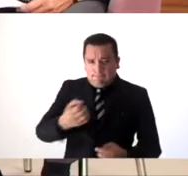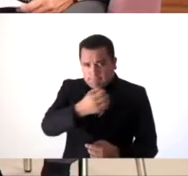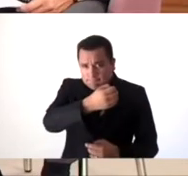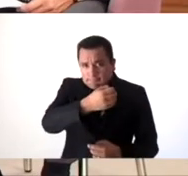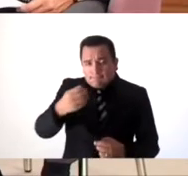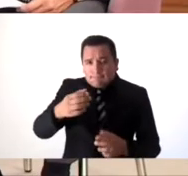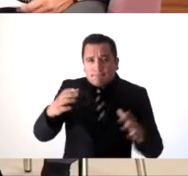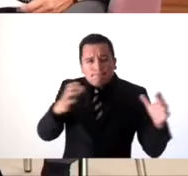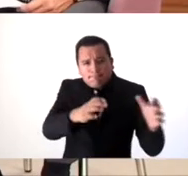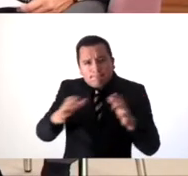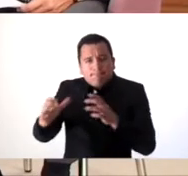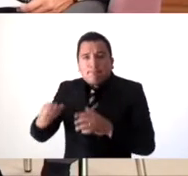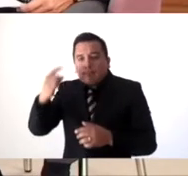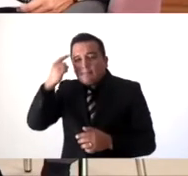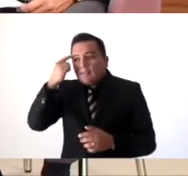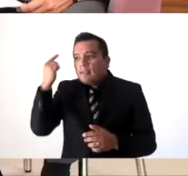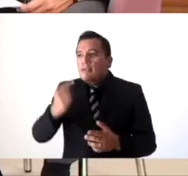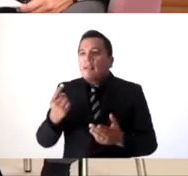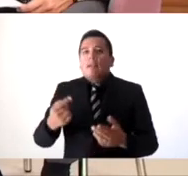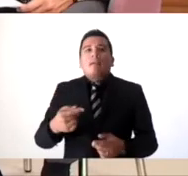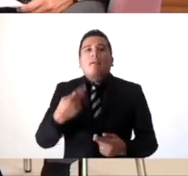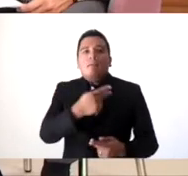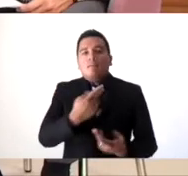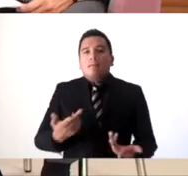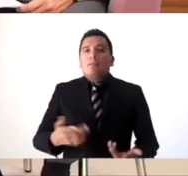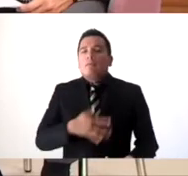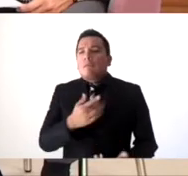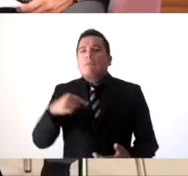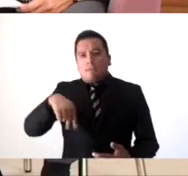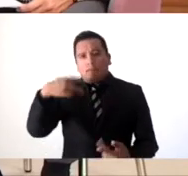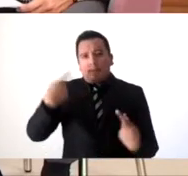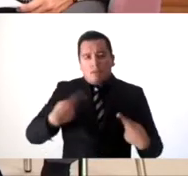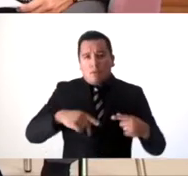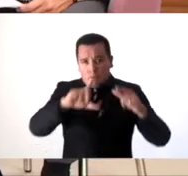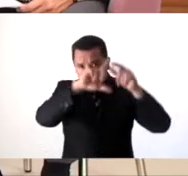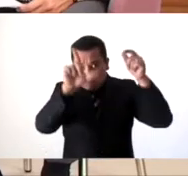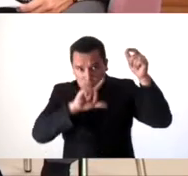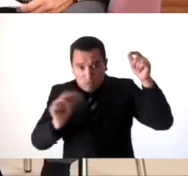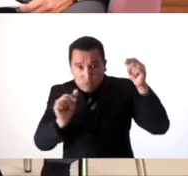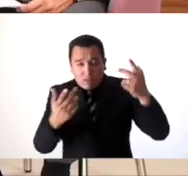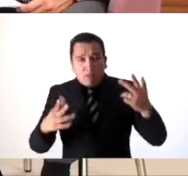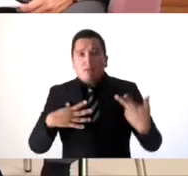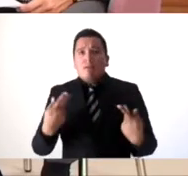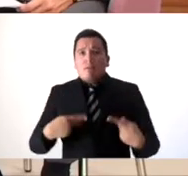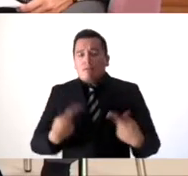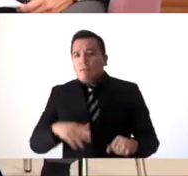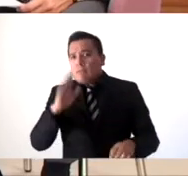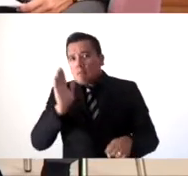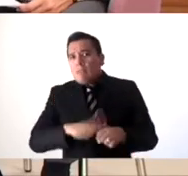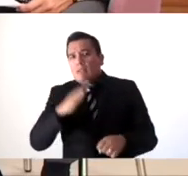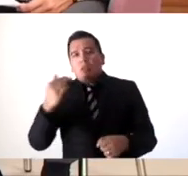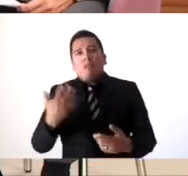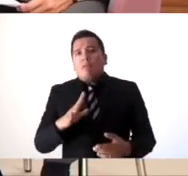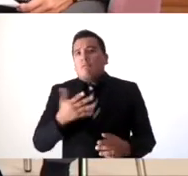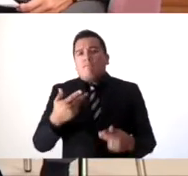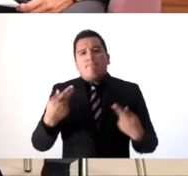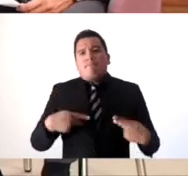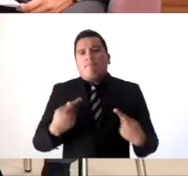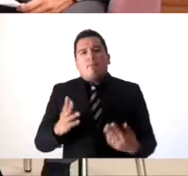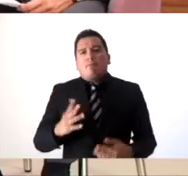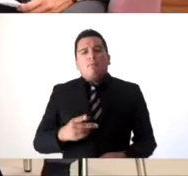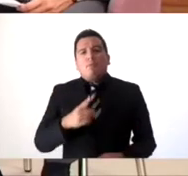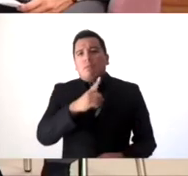sociedad. Un modelo de organización que, para empezar, reconoce que entre mexicanos, que cada vez somos más, hoy